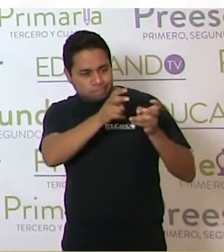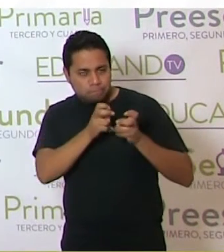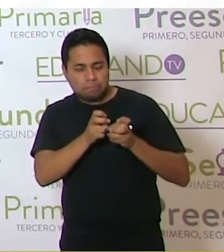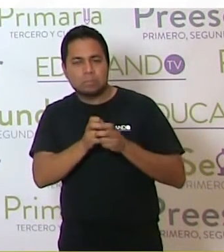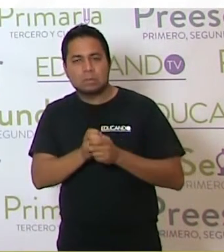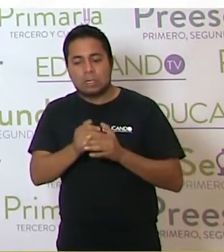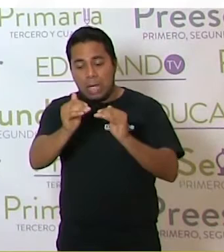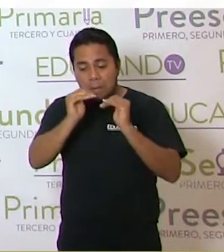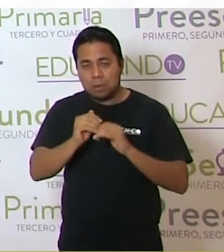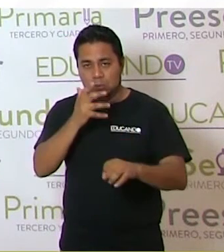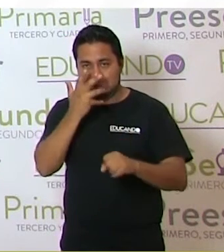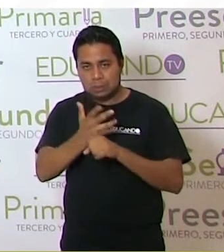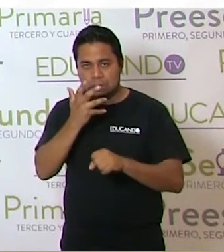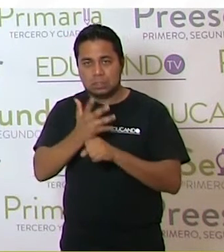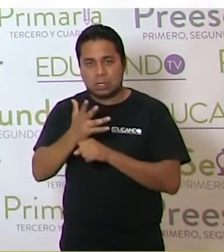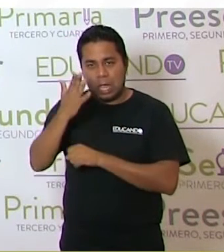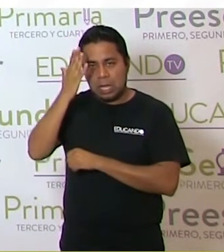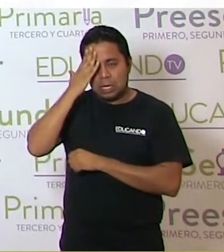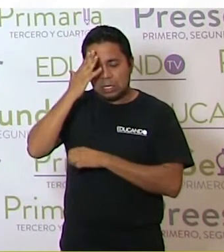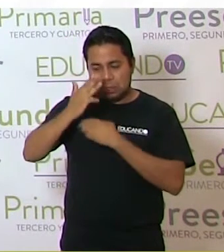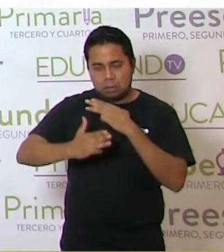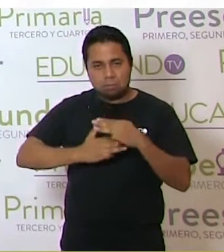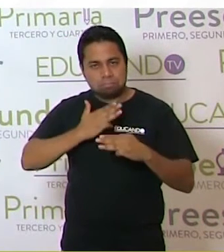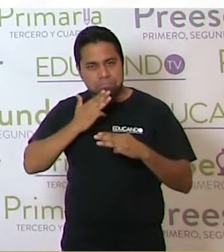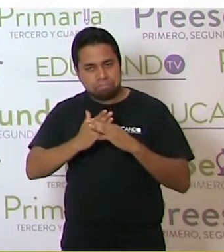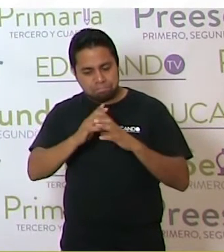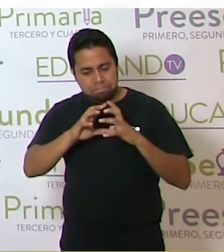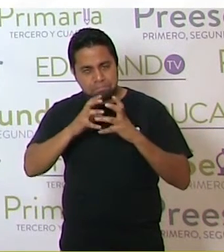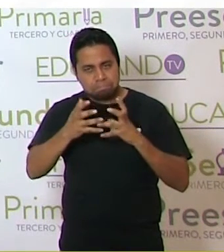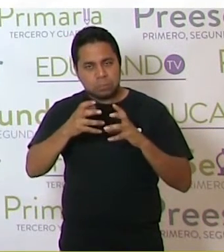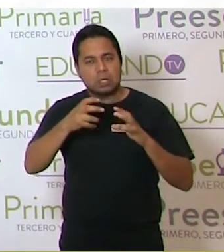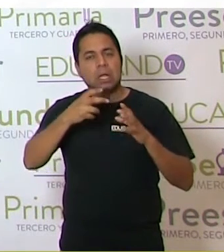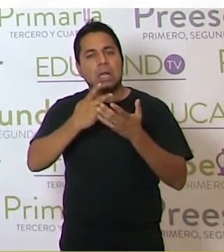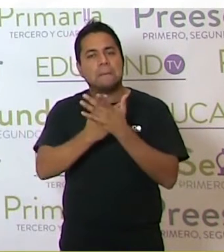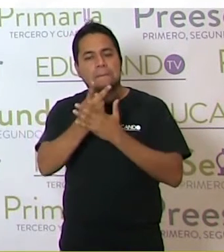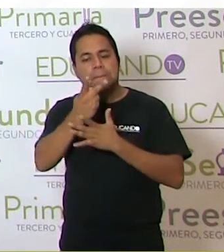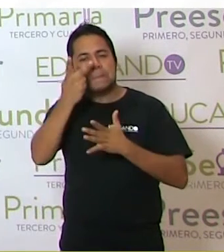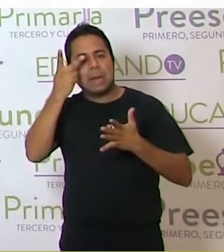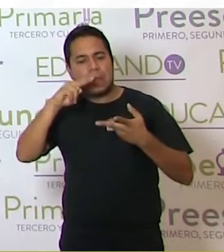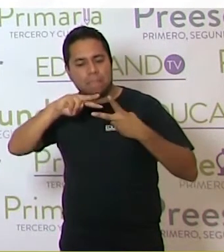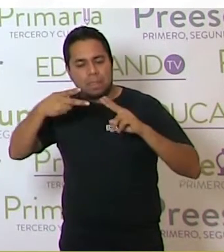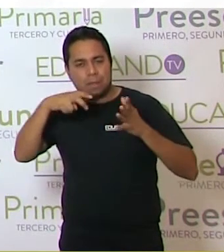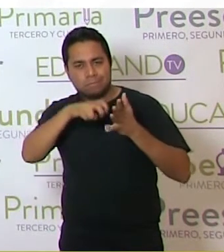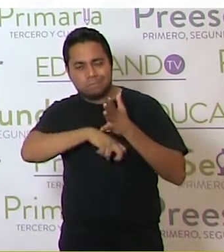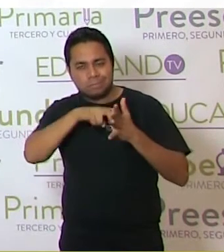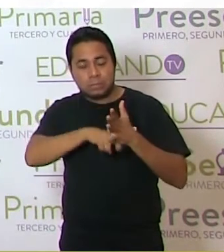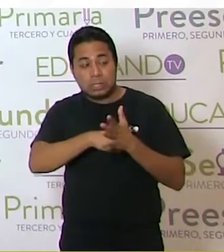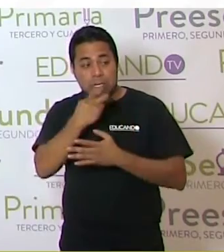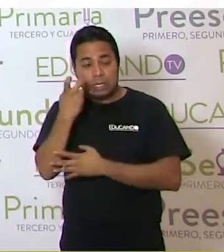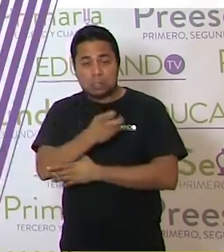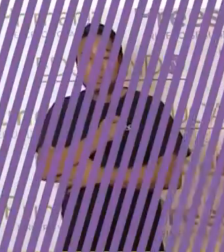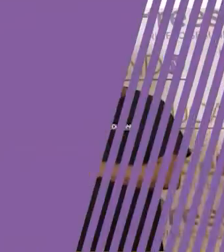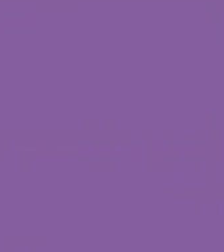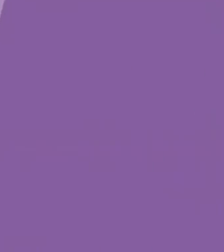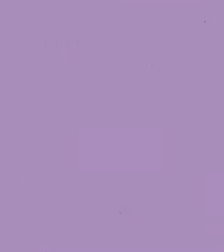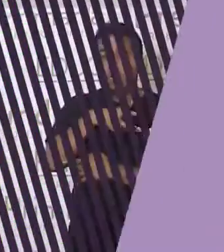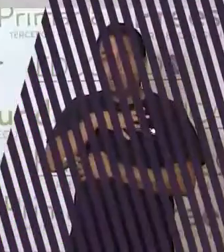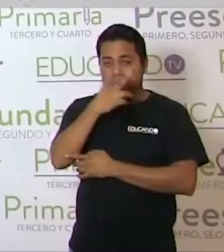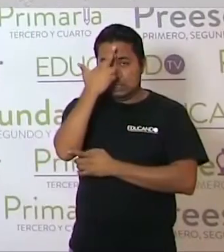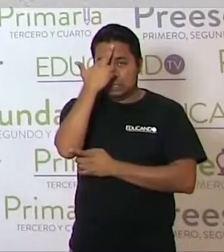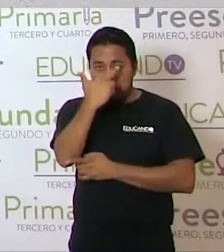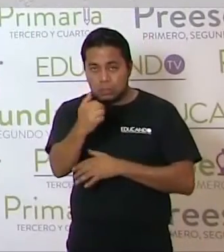abajo eeuu es el líder mundial en cultivos genéticamente modificados eso también es un argumento